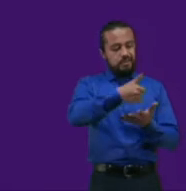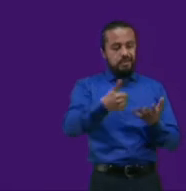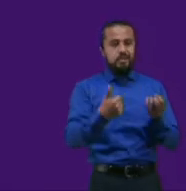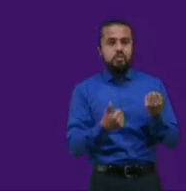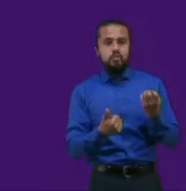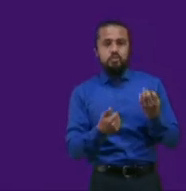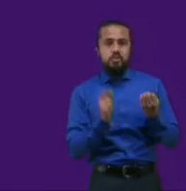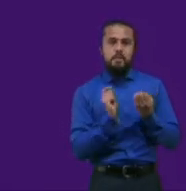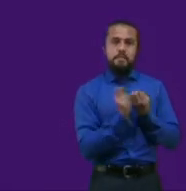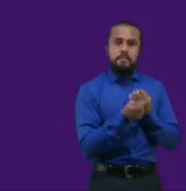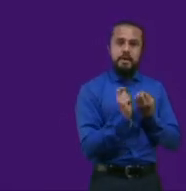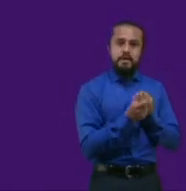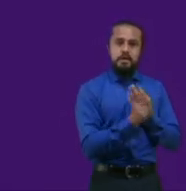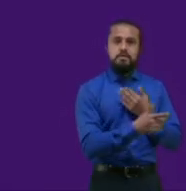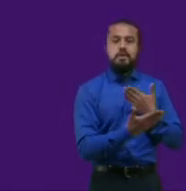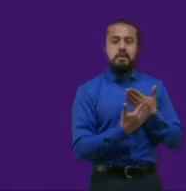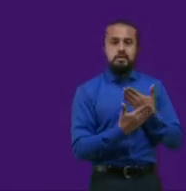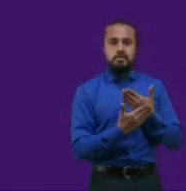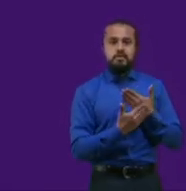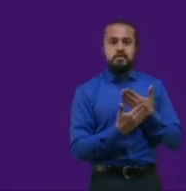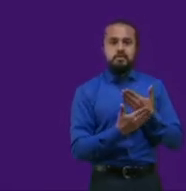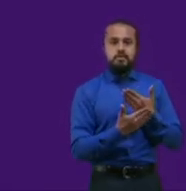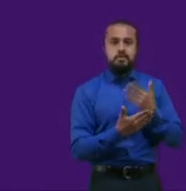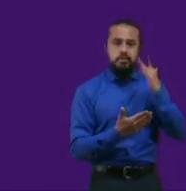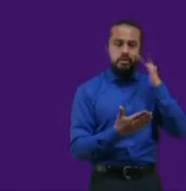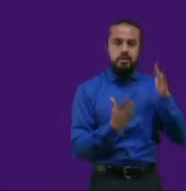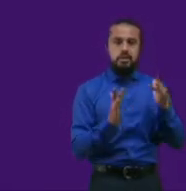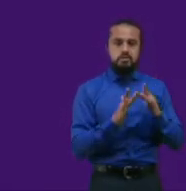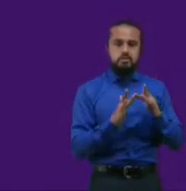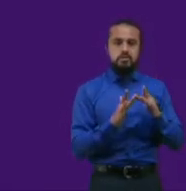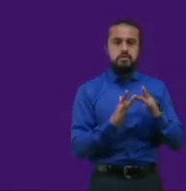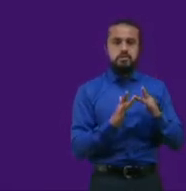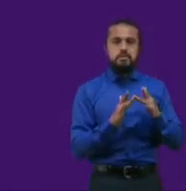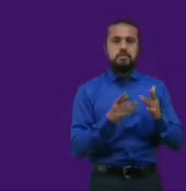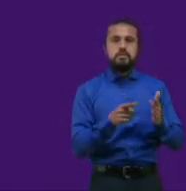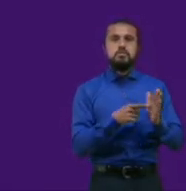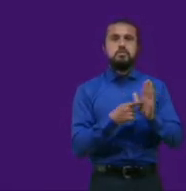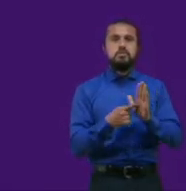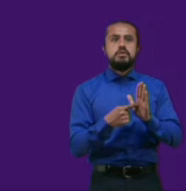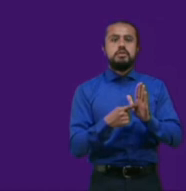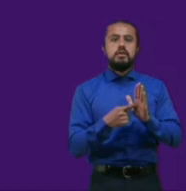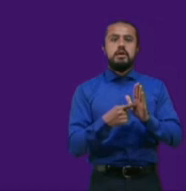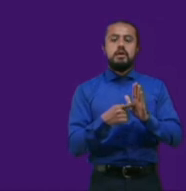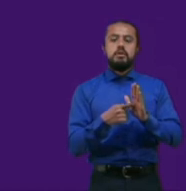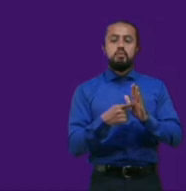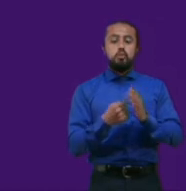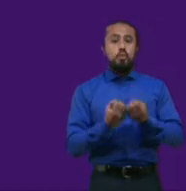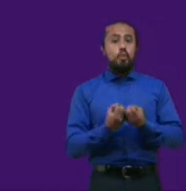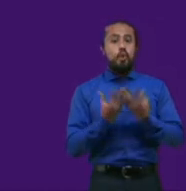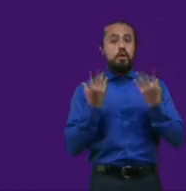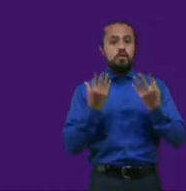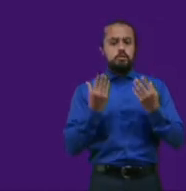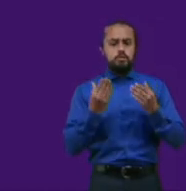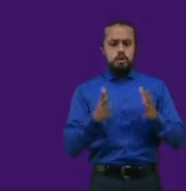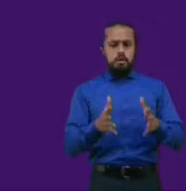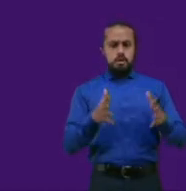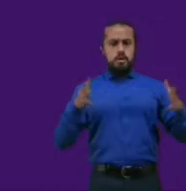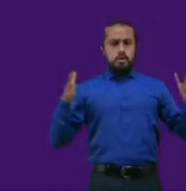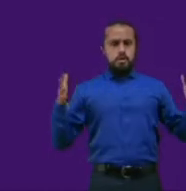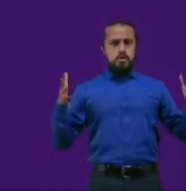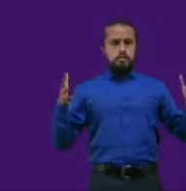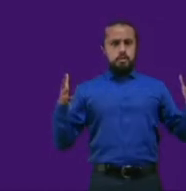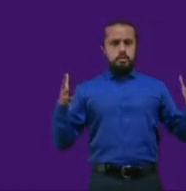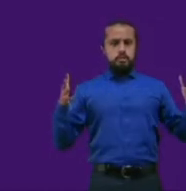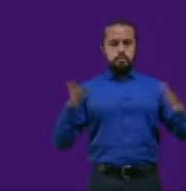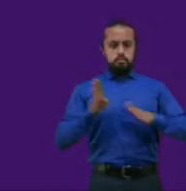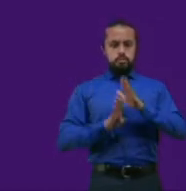tu negocio, que son cimientos del negocio, esas variables que dan una indicación de por qué el crecimiento realmente va a pasar y va a